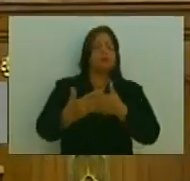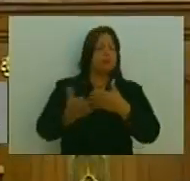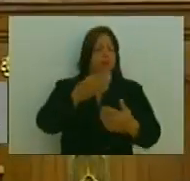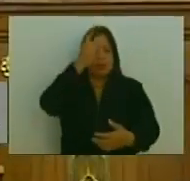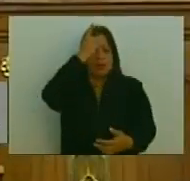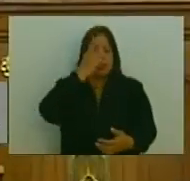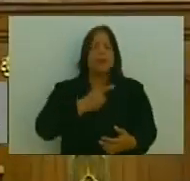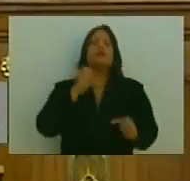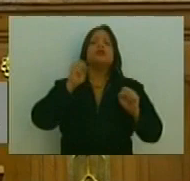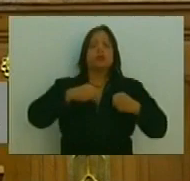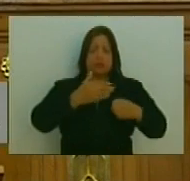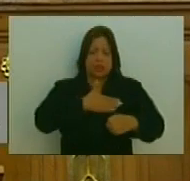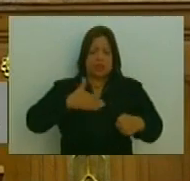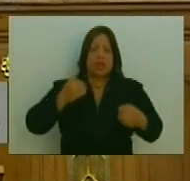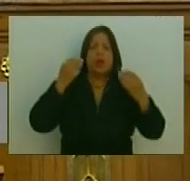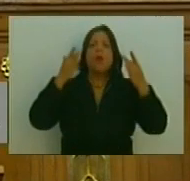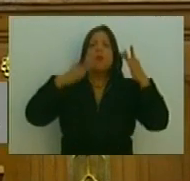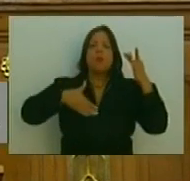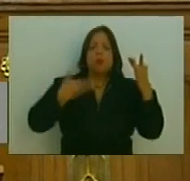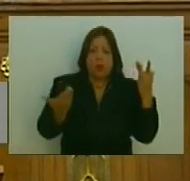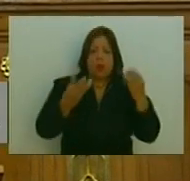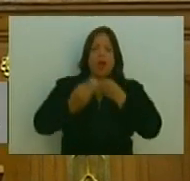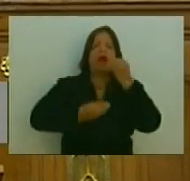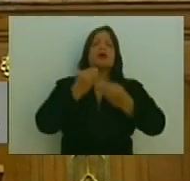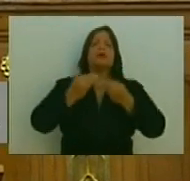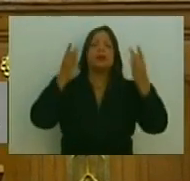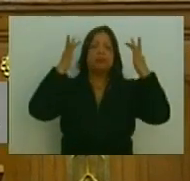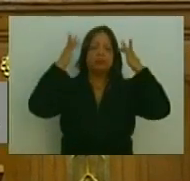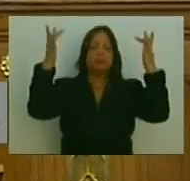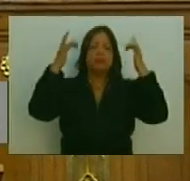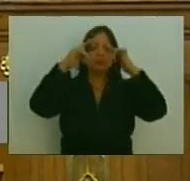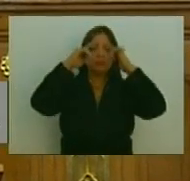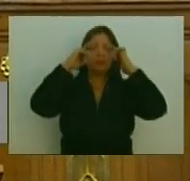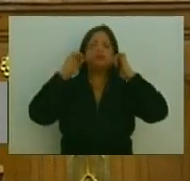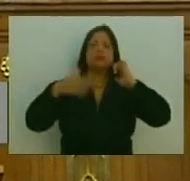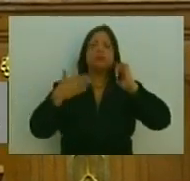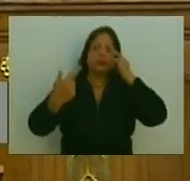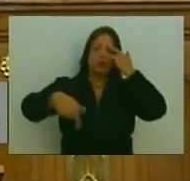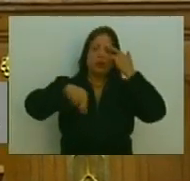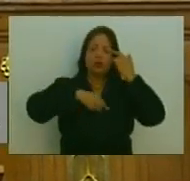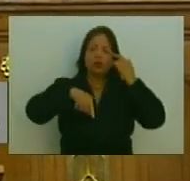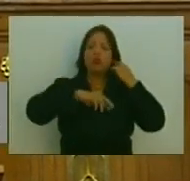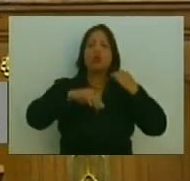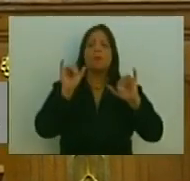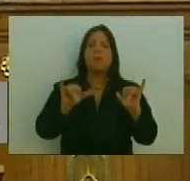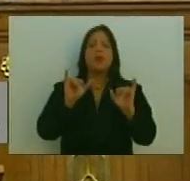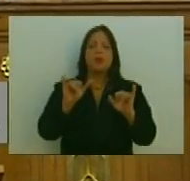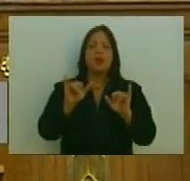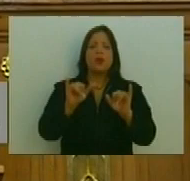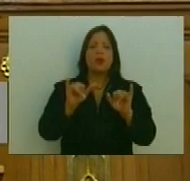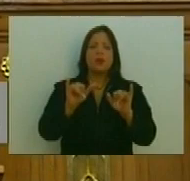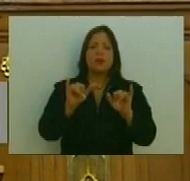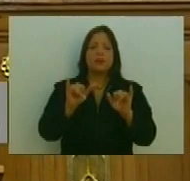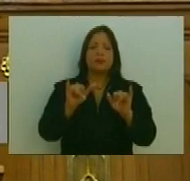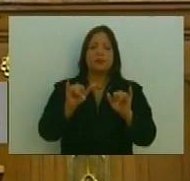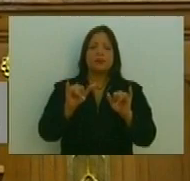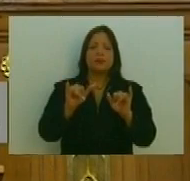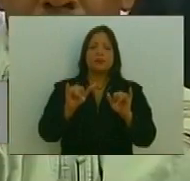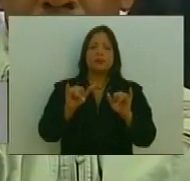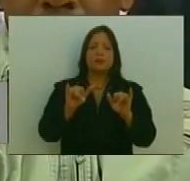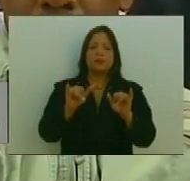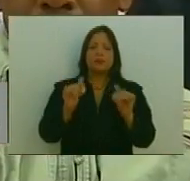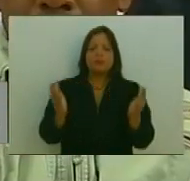discapacidad, quieren y pueden hacer. Y hasta seamos nosotros mismos los que, o